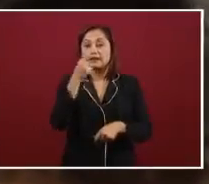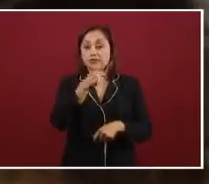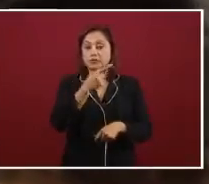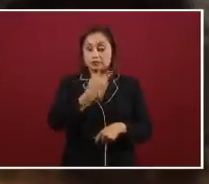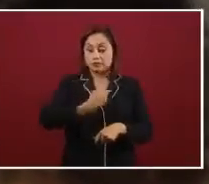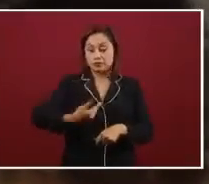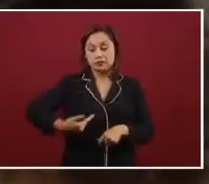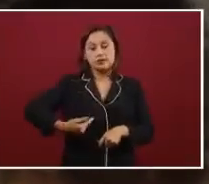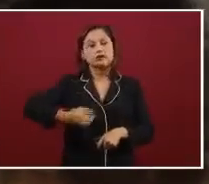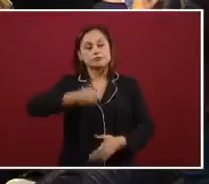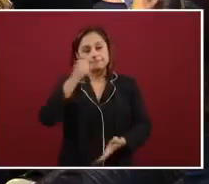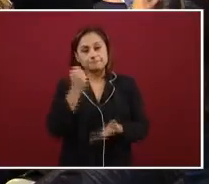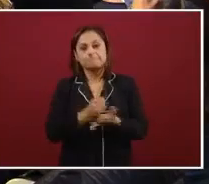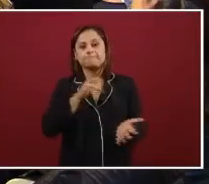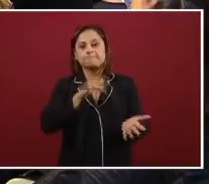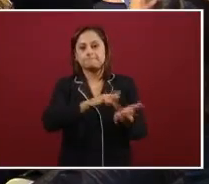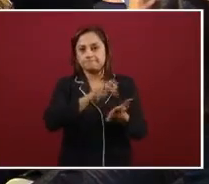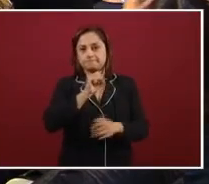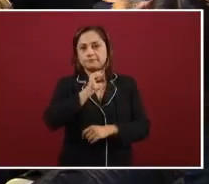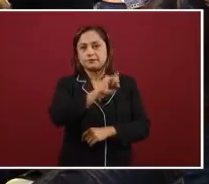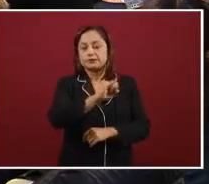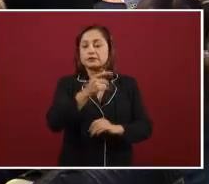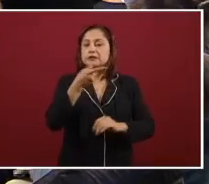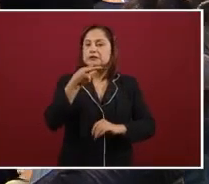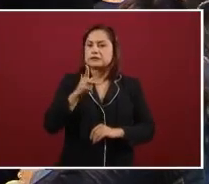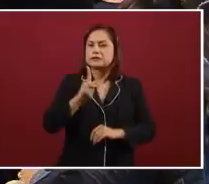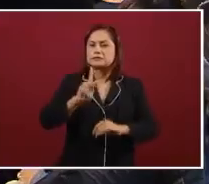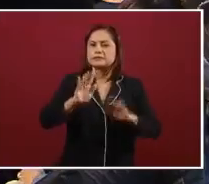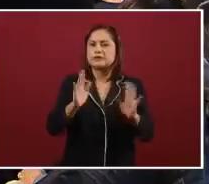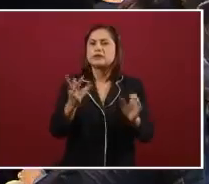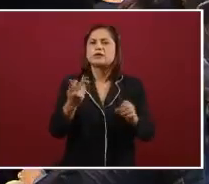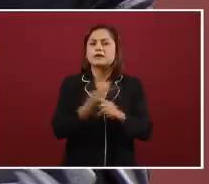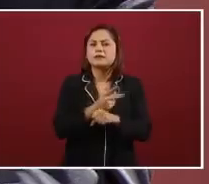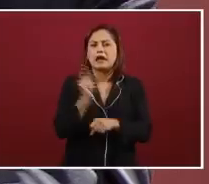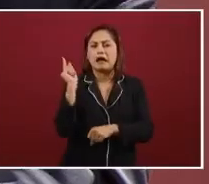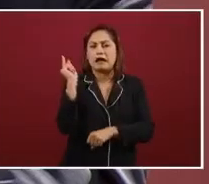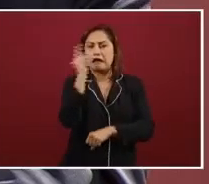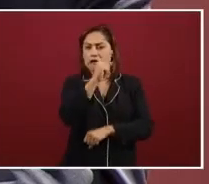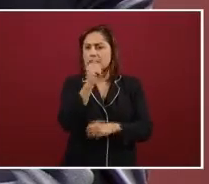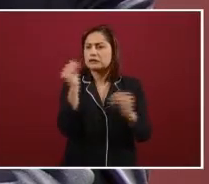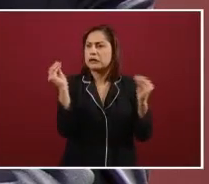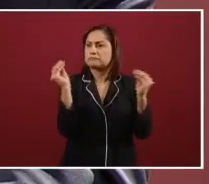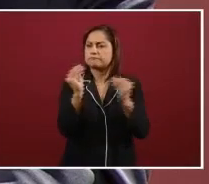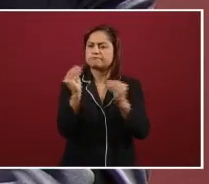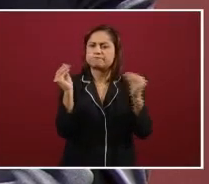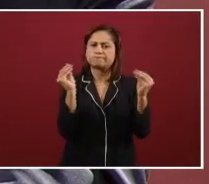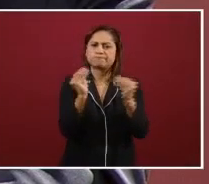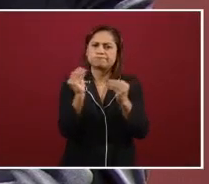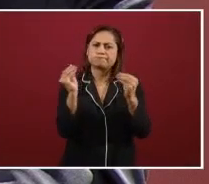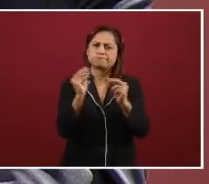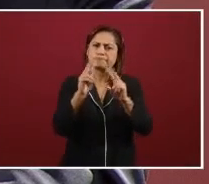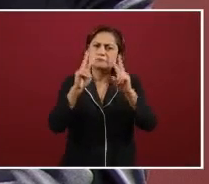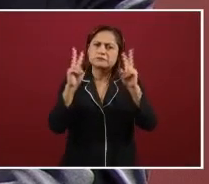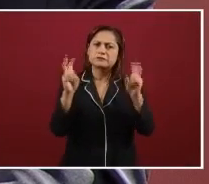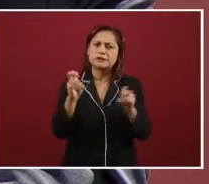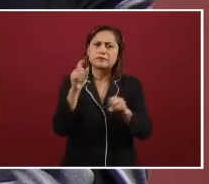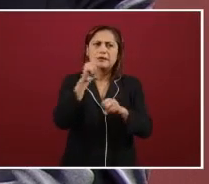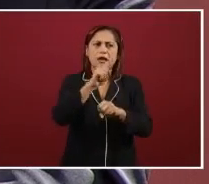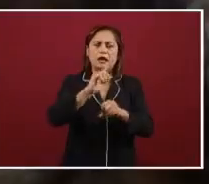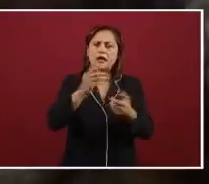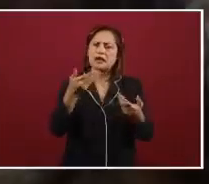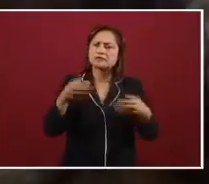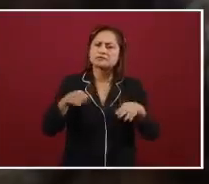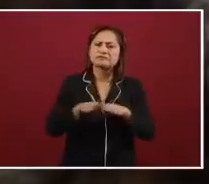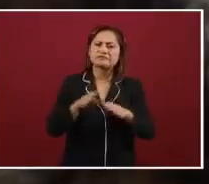presidencia de la República, pero ha habido mucha controversia en todo esto para que no se construya. Ha habido